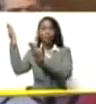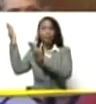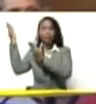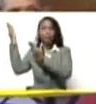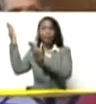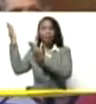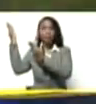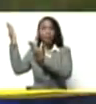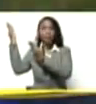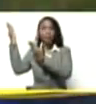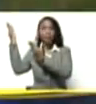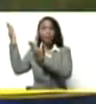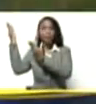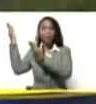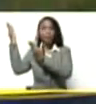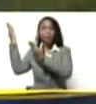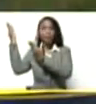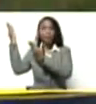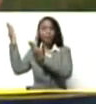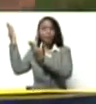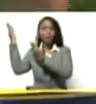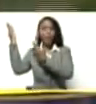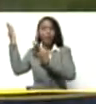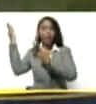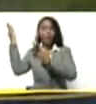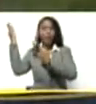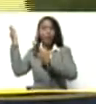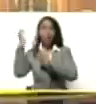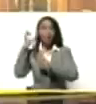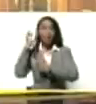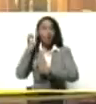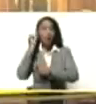dijo garrido vale fue el secretario